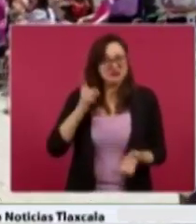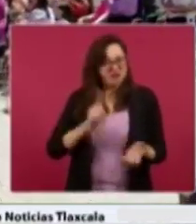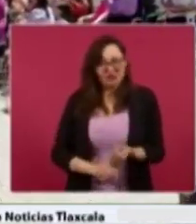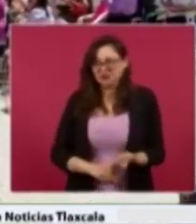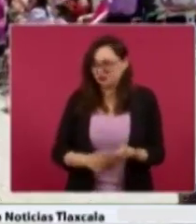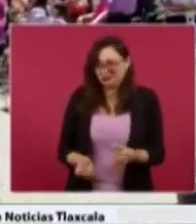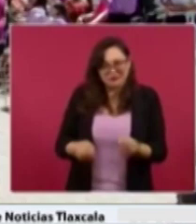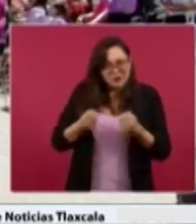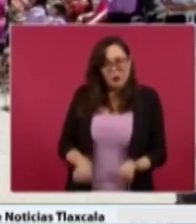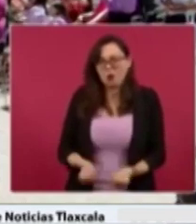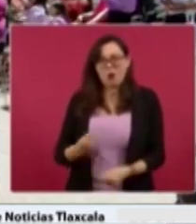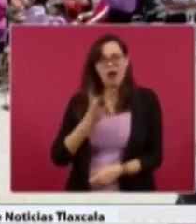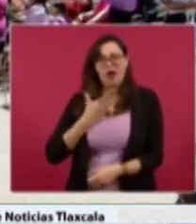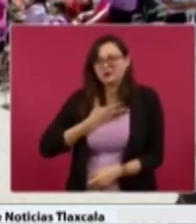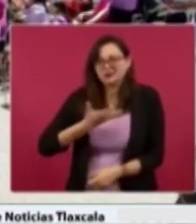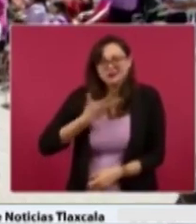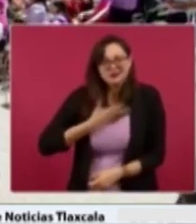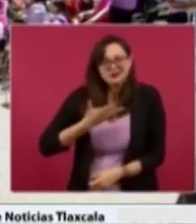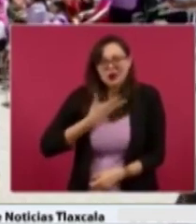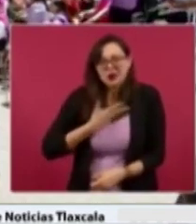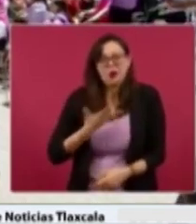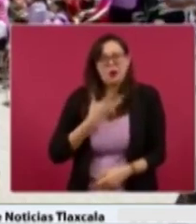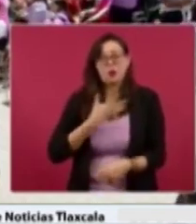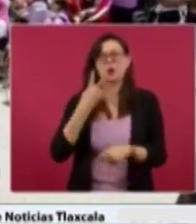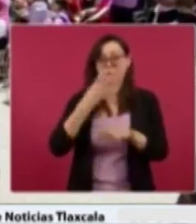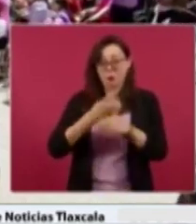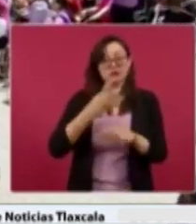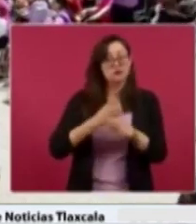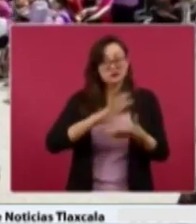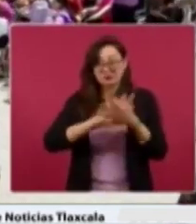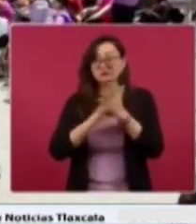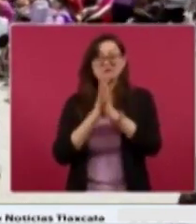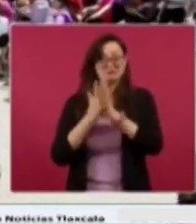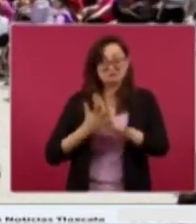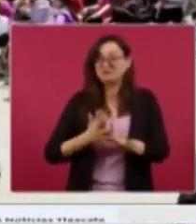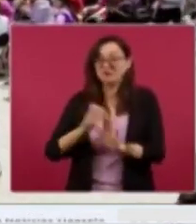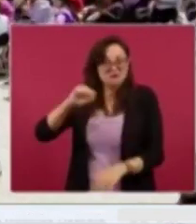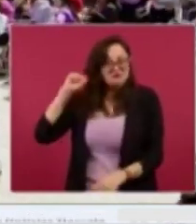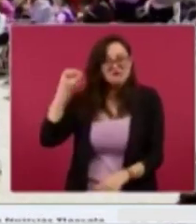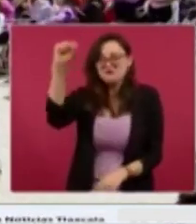porque ya la cuarta transformación es feminista.